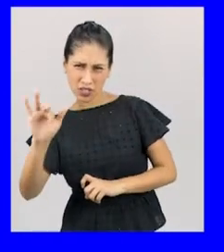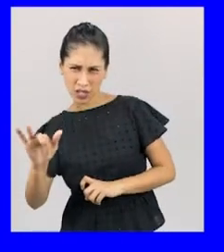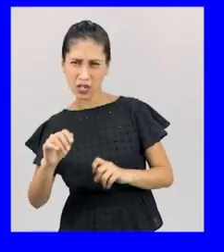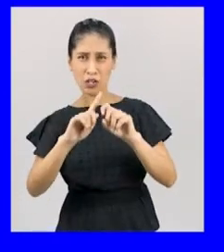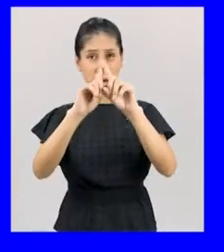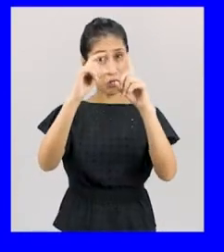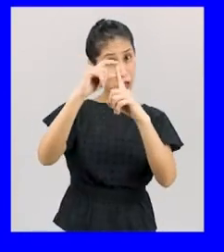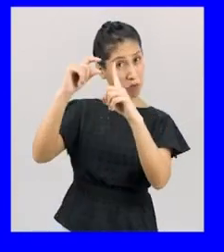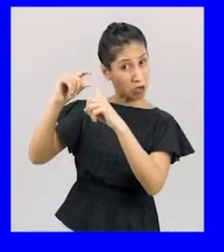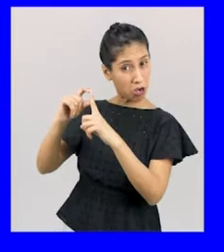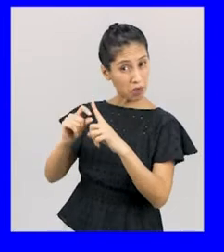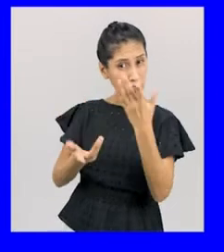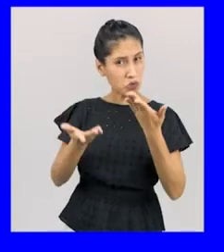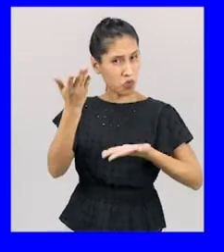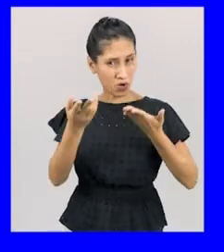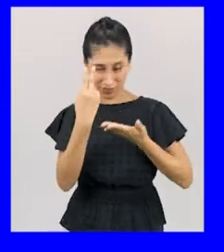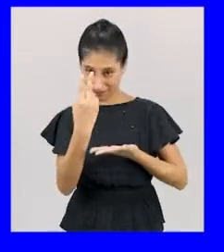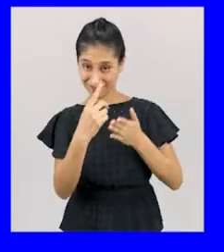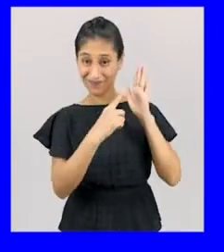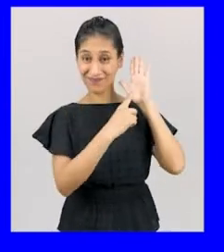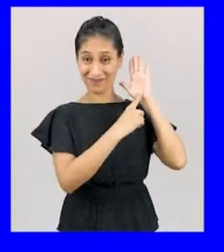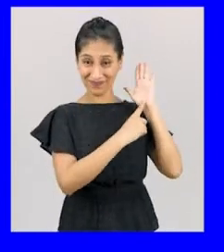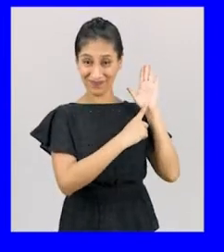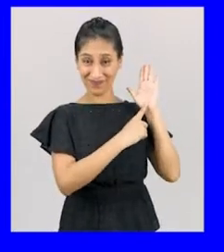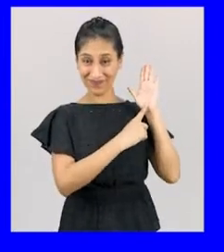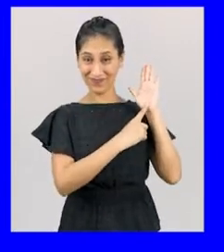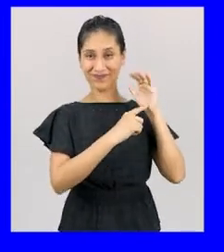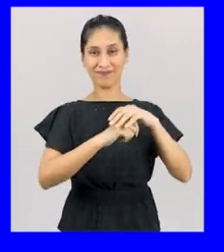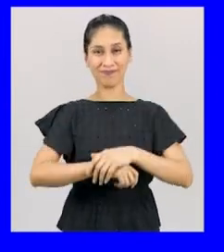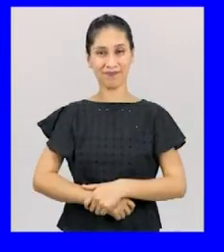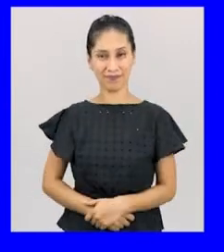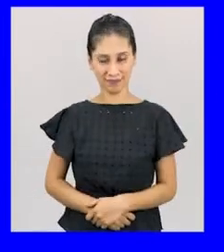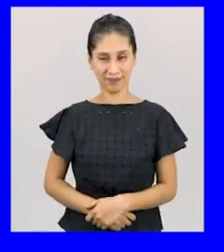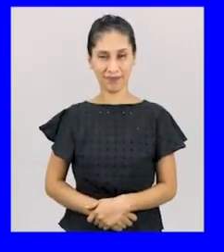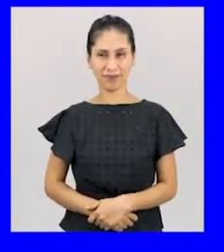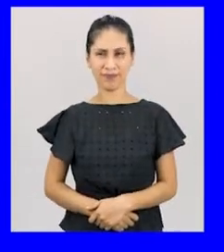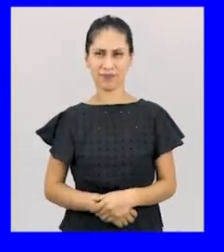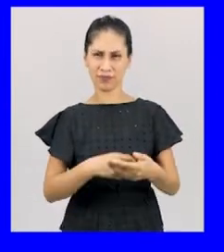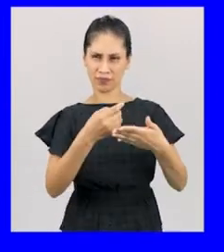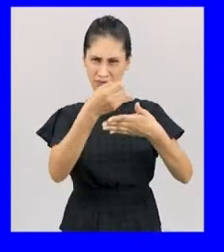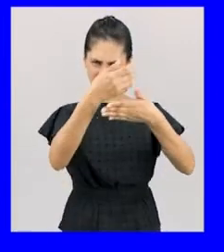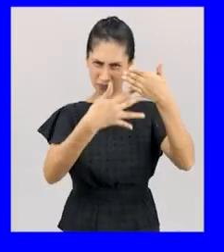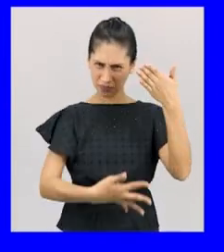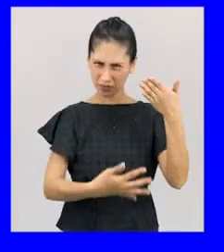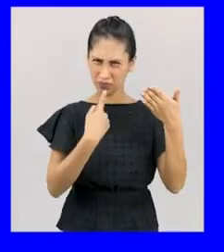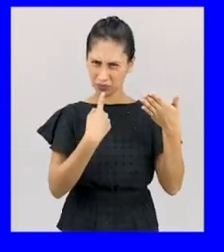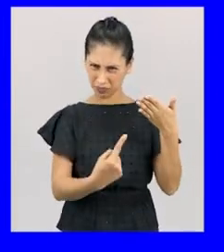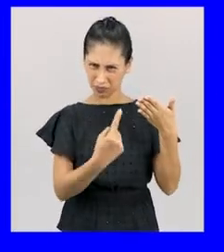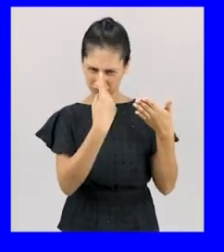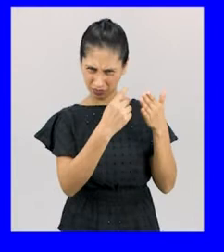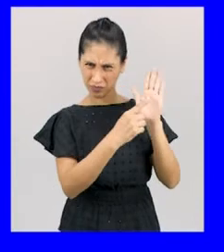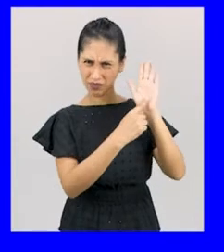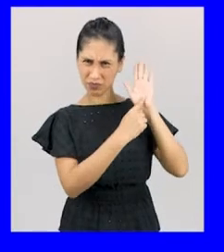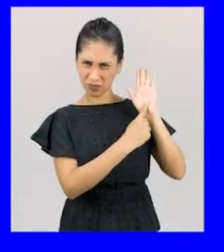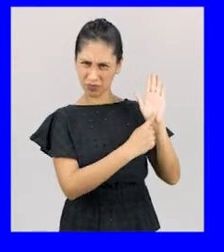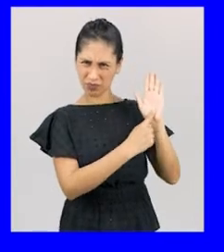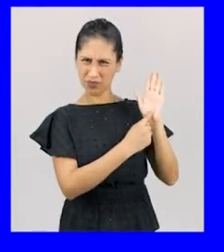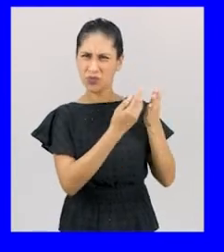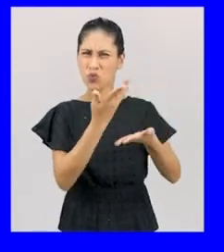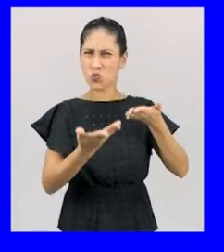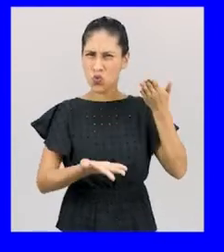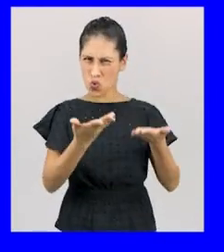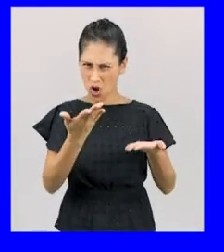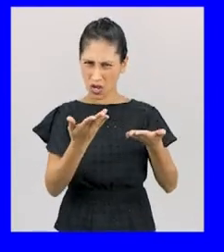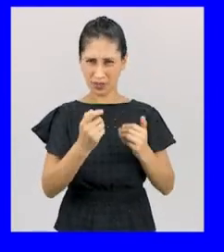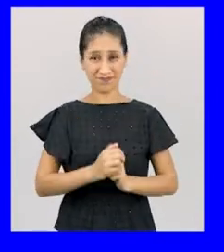clave pueden ser las siguientes. Del texto se dice, como se indica en el texto. Según